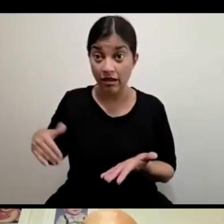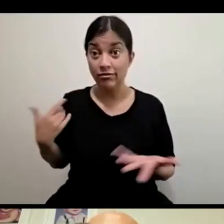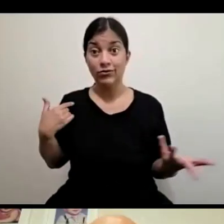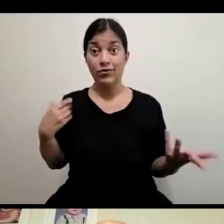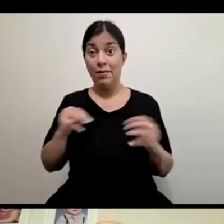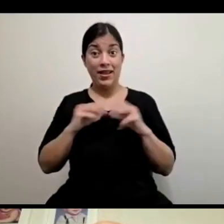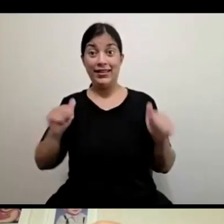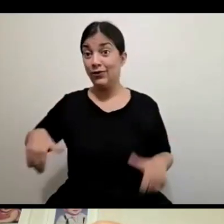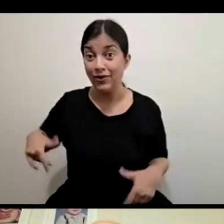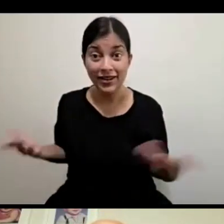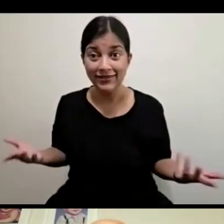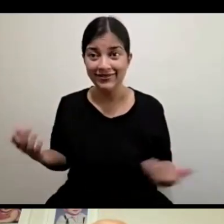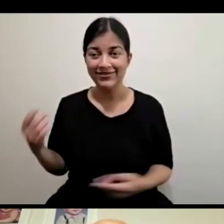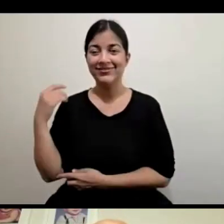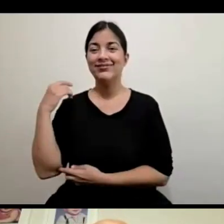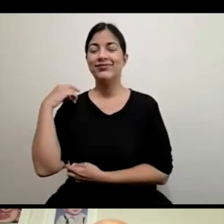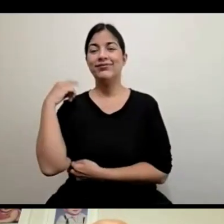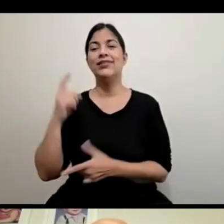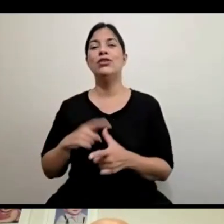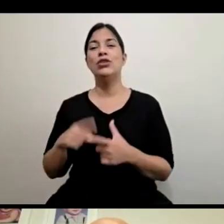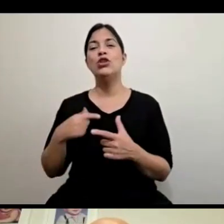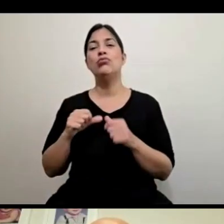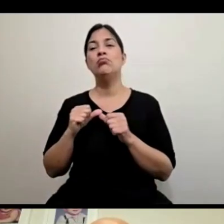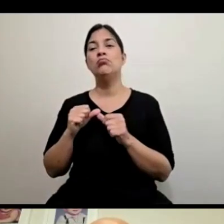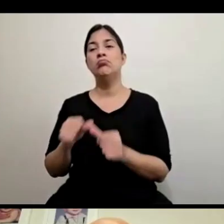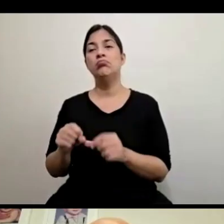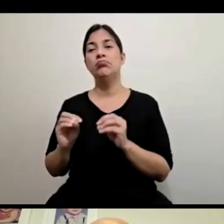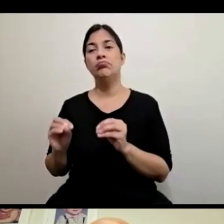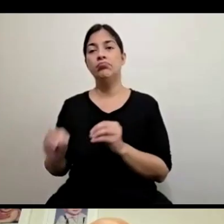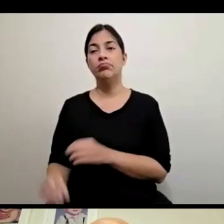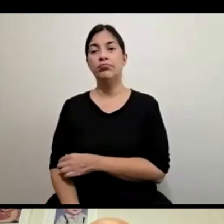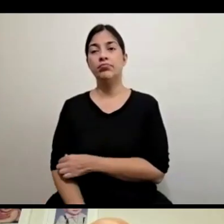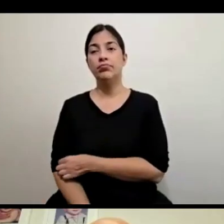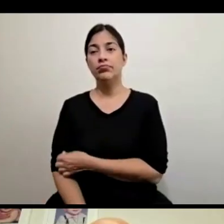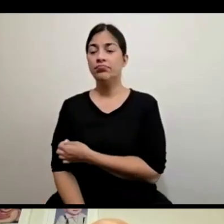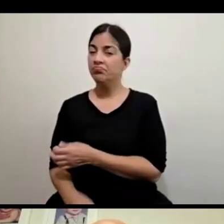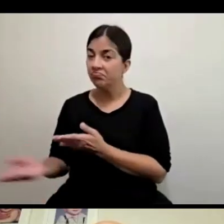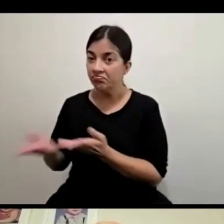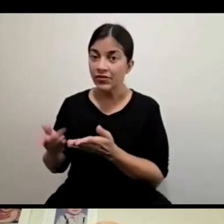Así que yo me quedé entonces atendiendo a los estudiantes,